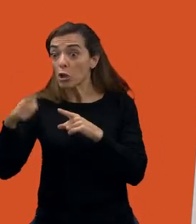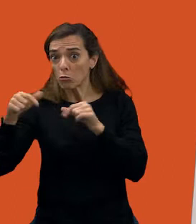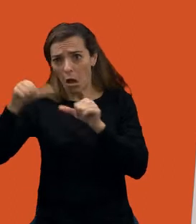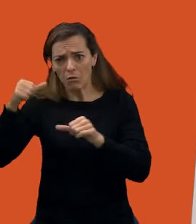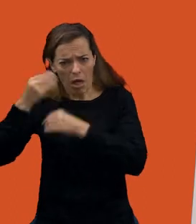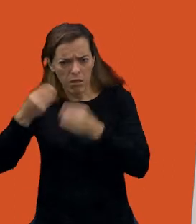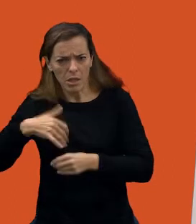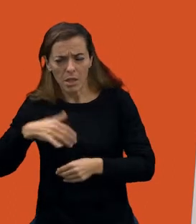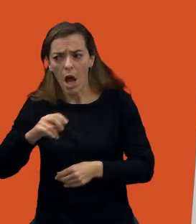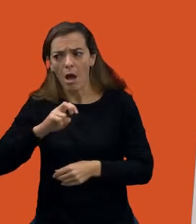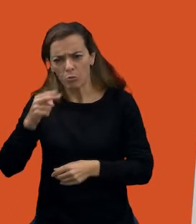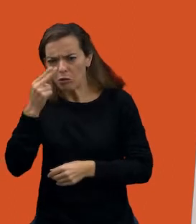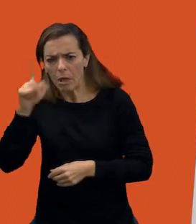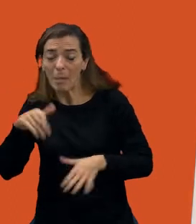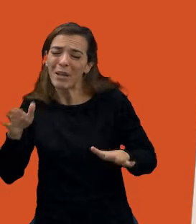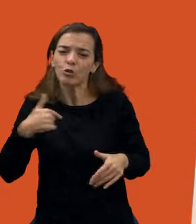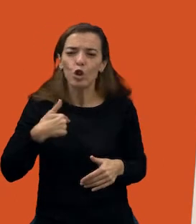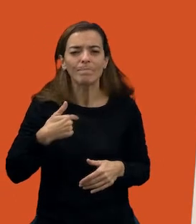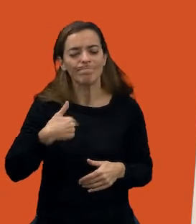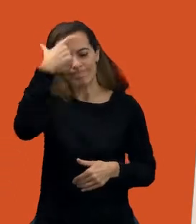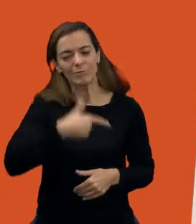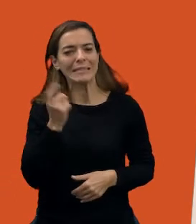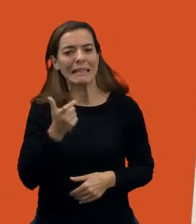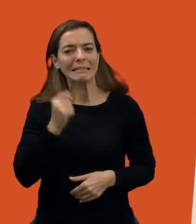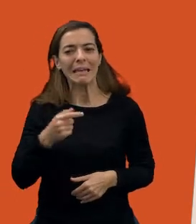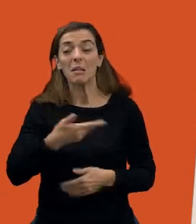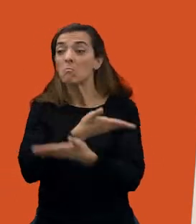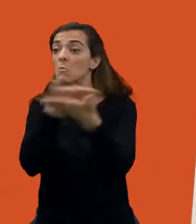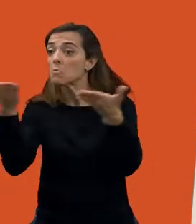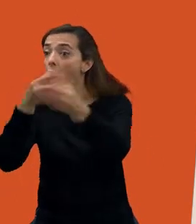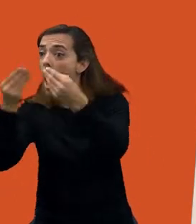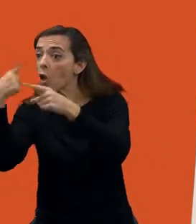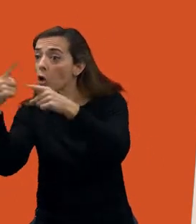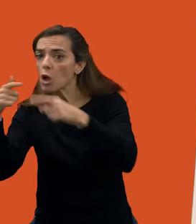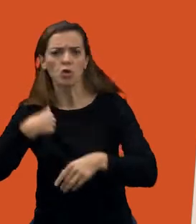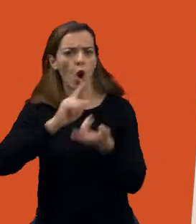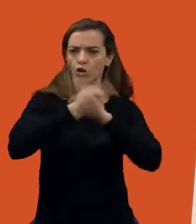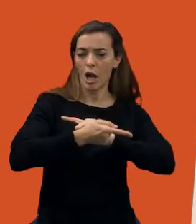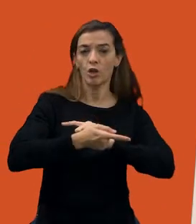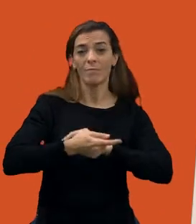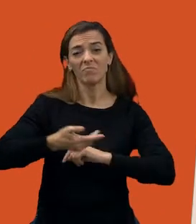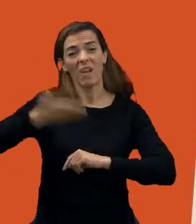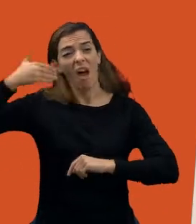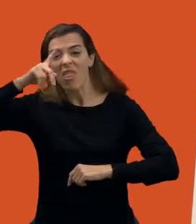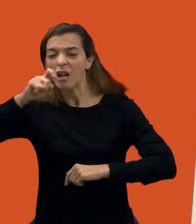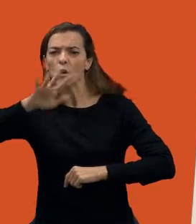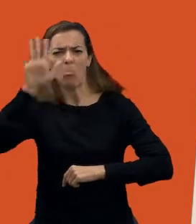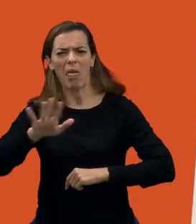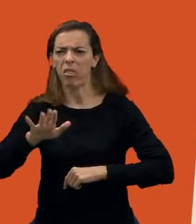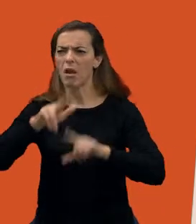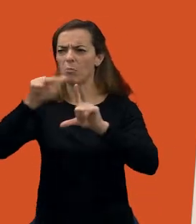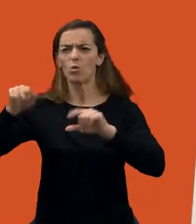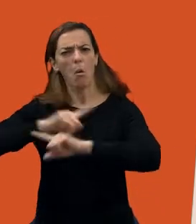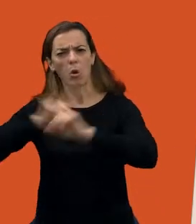sino siempre he tenido esa tendencia a llevar la contraria. Entonces, si durante muchos años parecía que la pintura estaba prohibida y que lo que había que hacer era